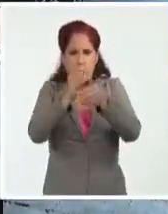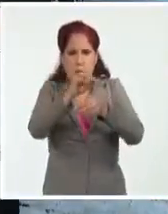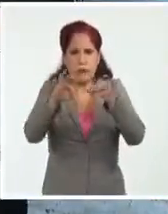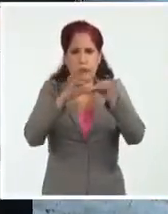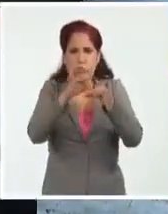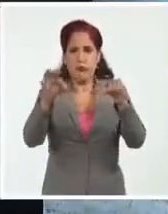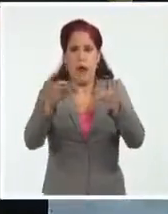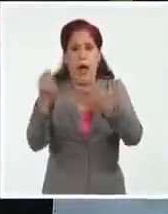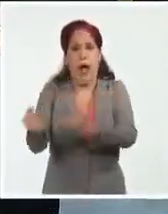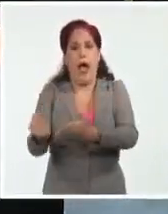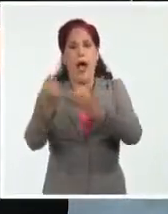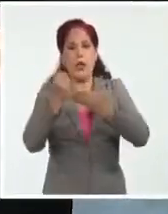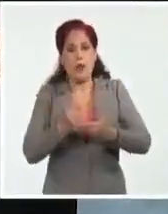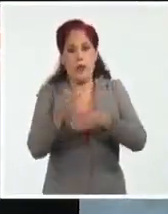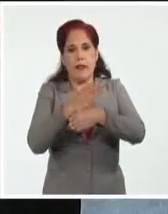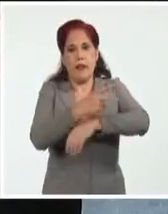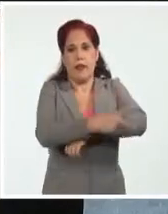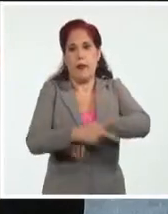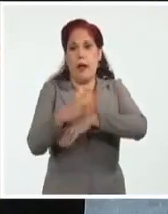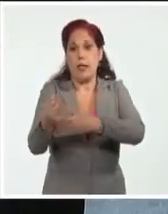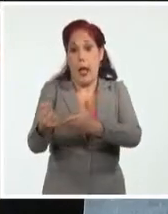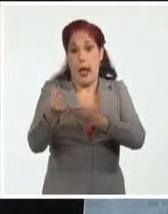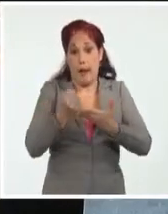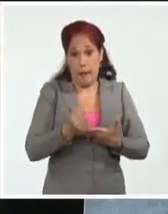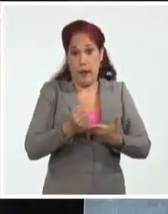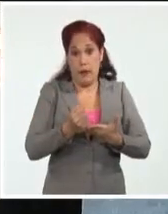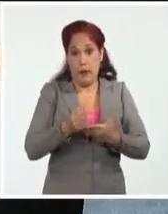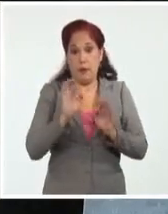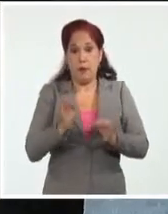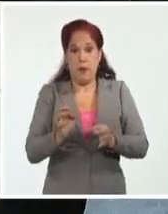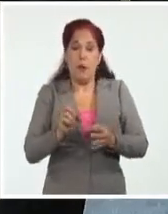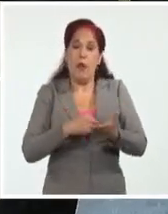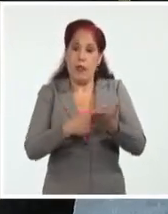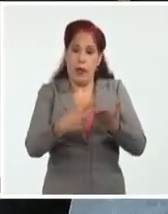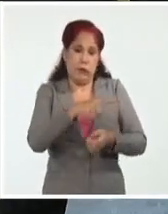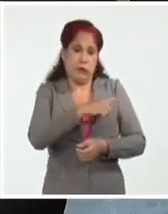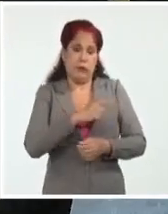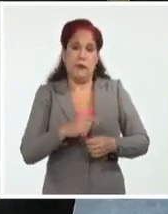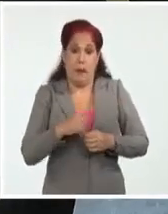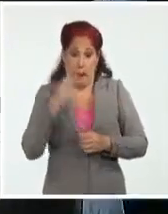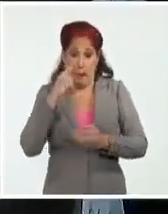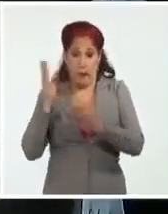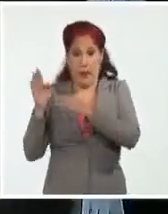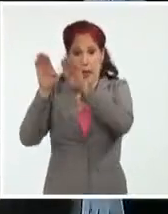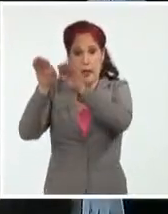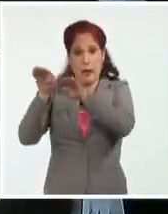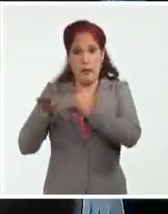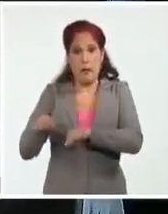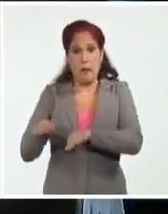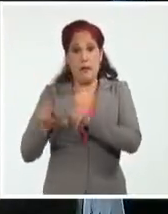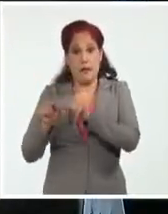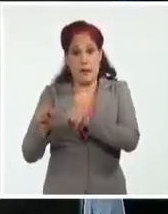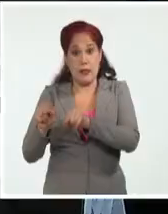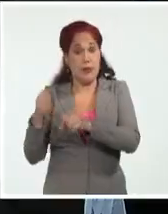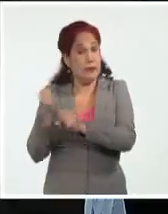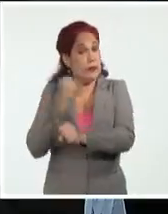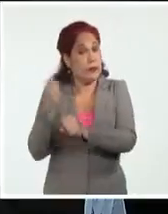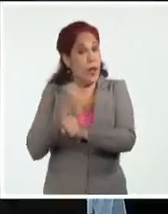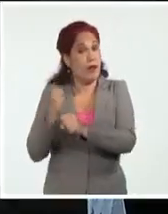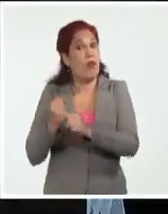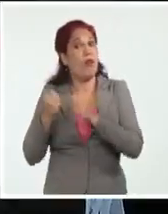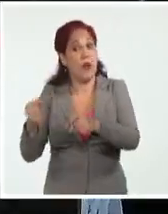la ayuda humanitaria que varios países amigos han enviado a Cuba en los últimos días. Aquí ustedes ven las imágenes. Un empeño al que